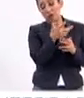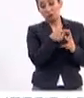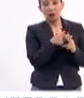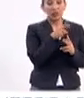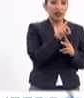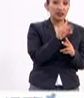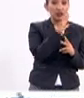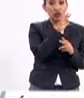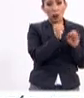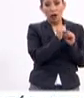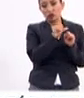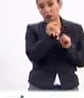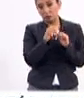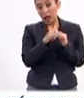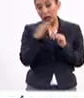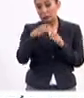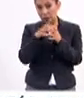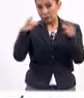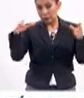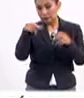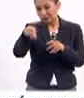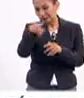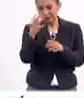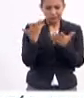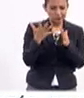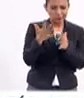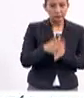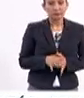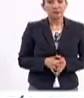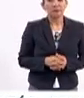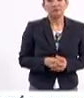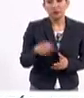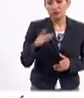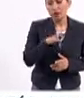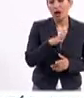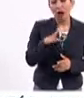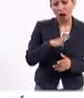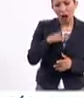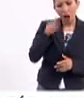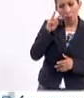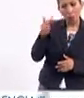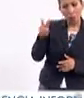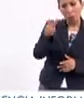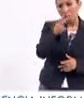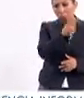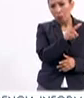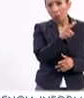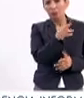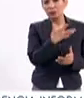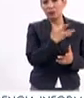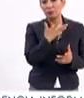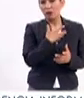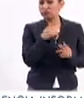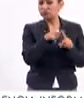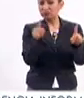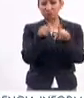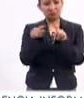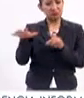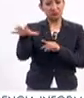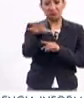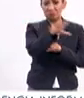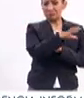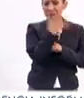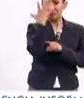promedio son de 35 años. Ese es el perfil promedio. Pero sí tenemos una gama